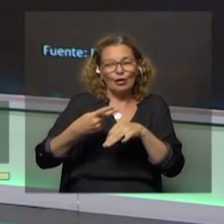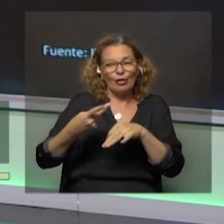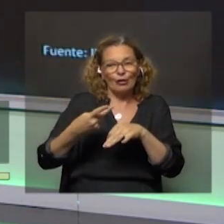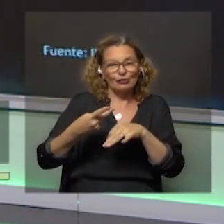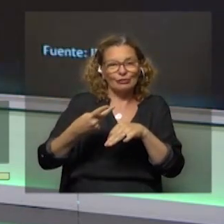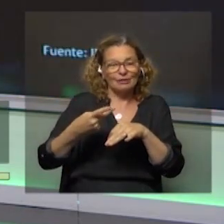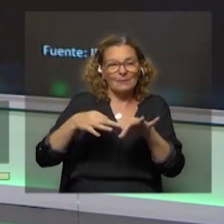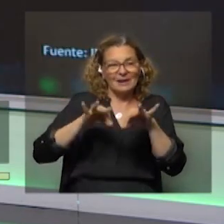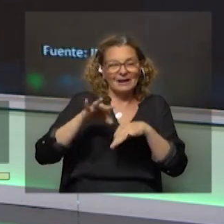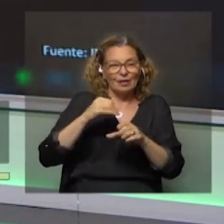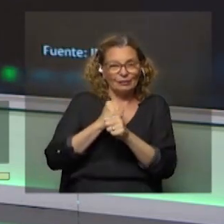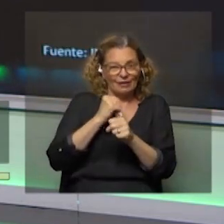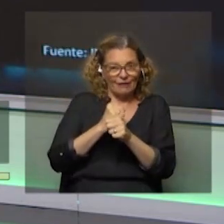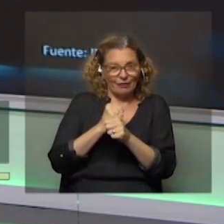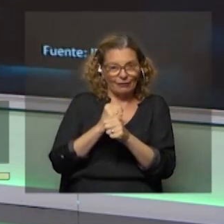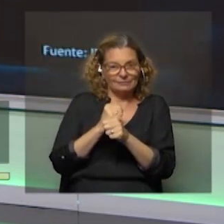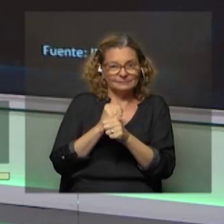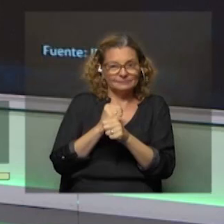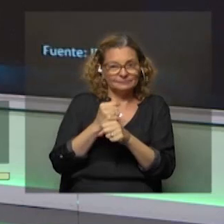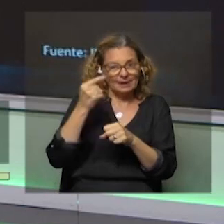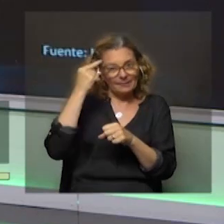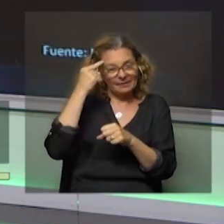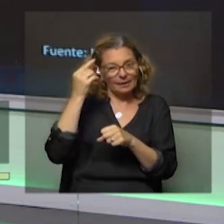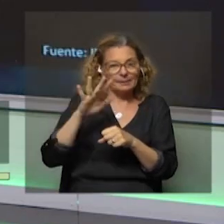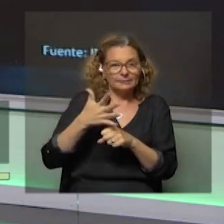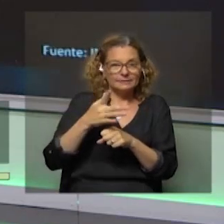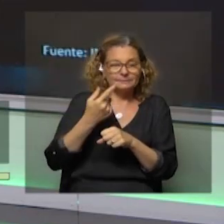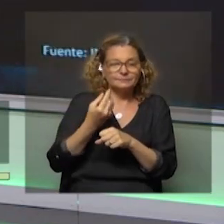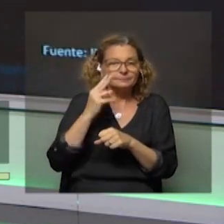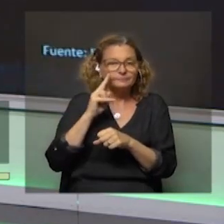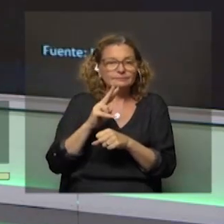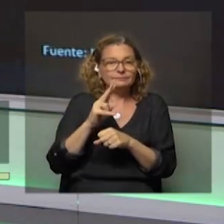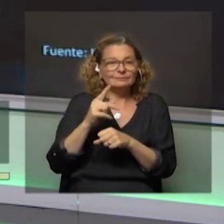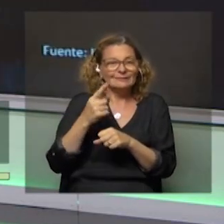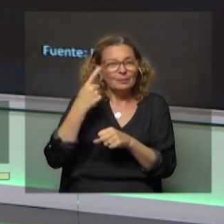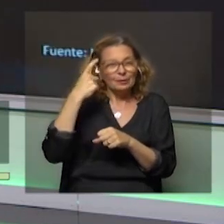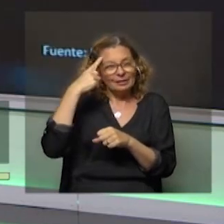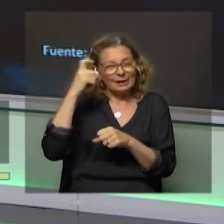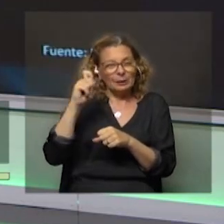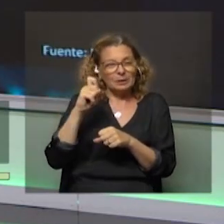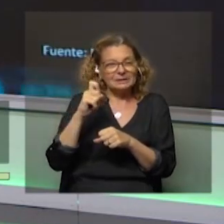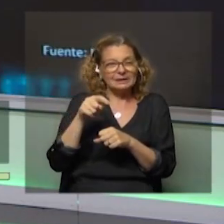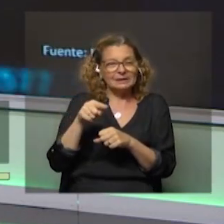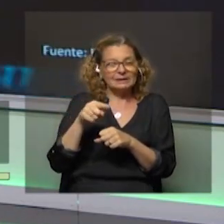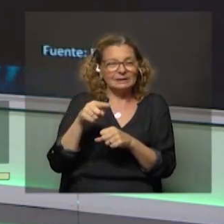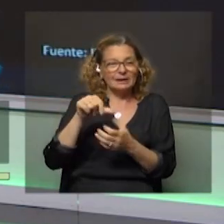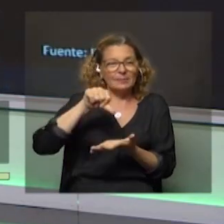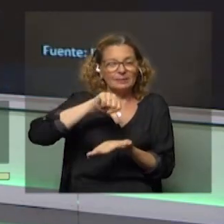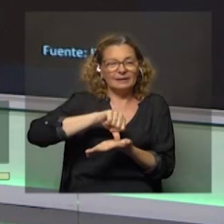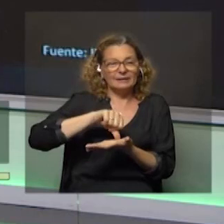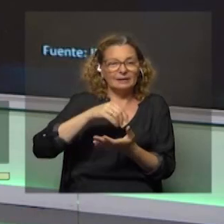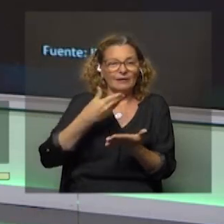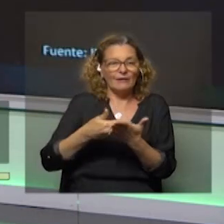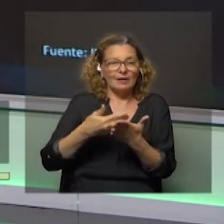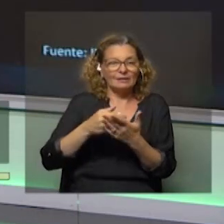lo que es el mercado laboral Sí para pensar más o menos cómo dimensionar estas tasas Tenemos que tener presente que a nivel país se les